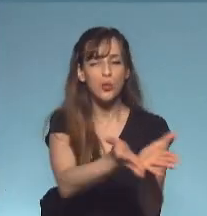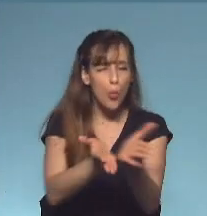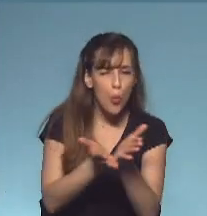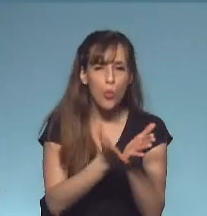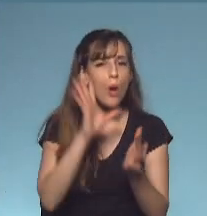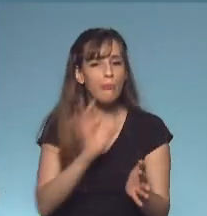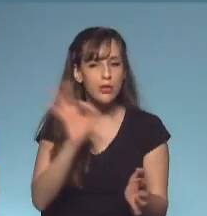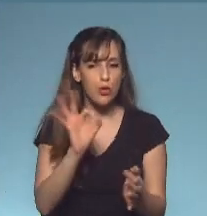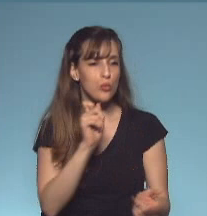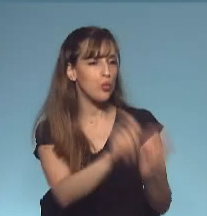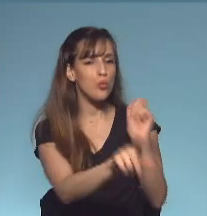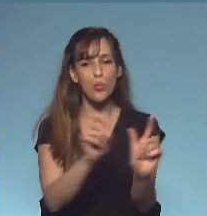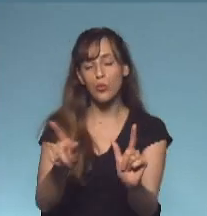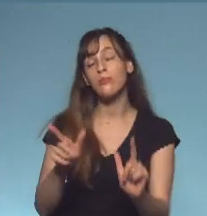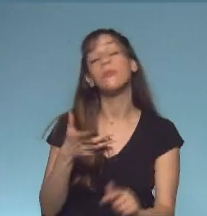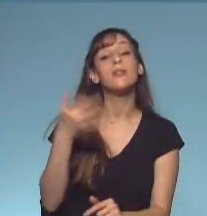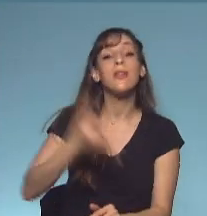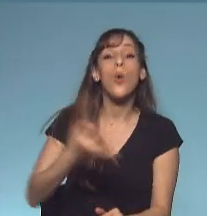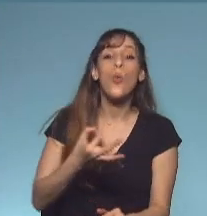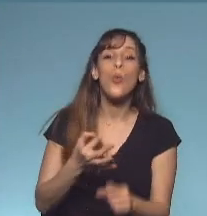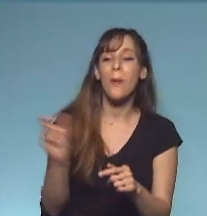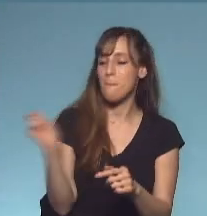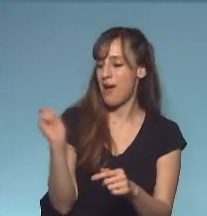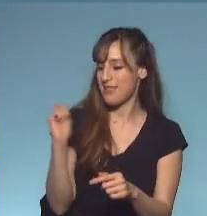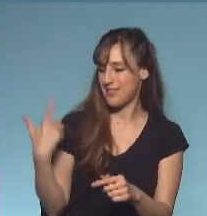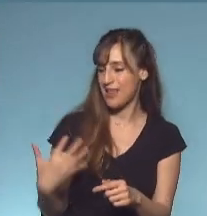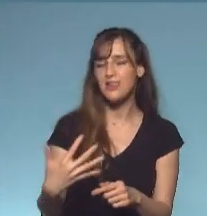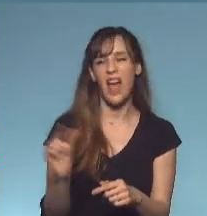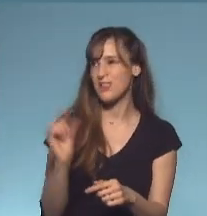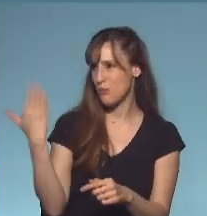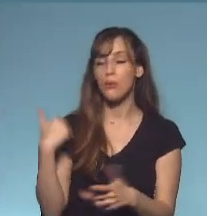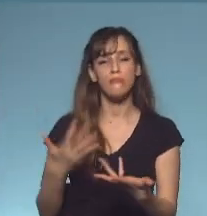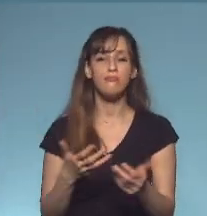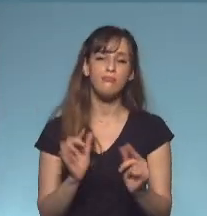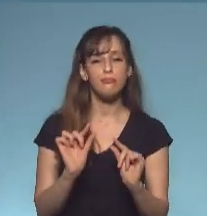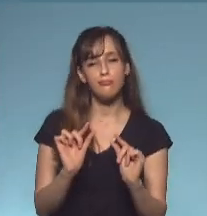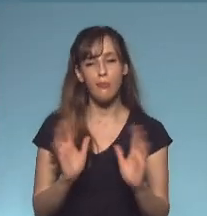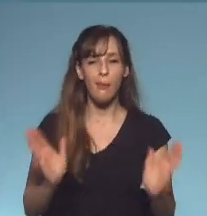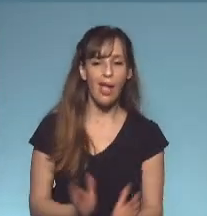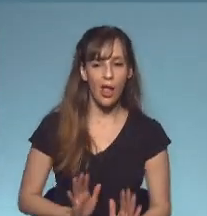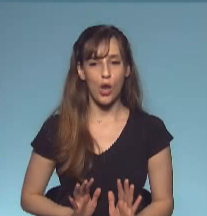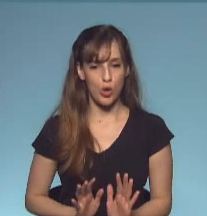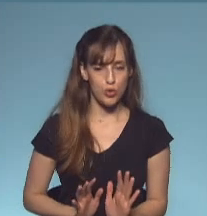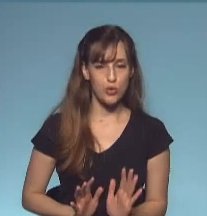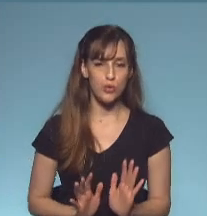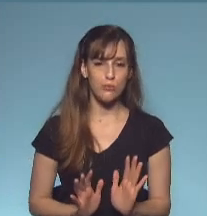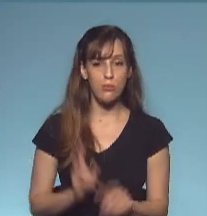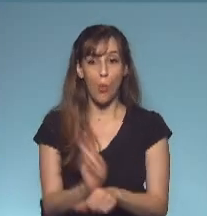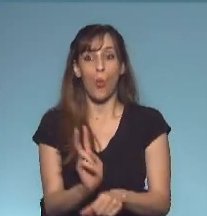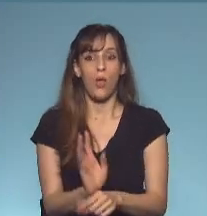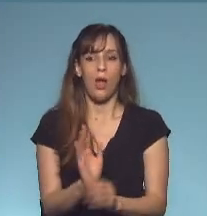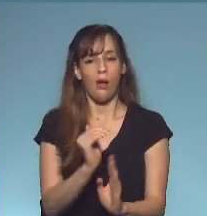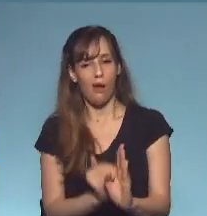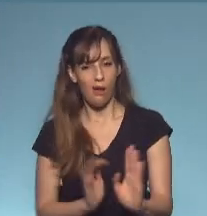Seguramente el que durante estos meses hayamos relajado algunos cuidados, algunas conductas, el